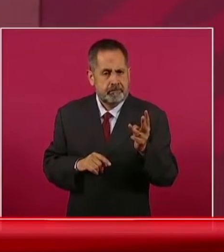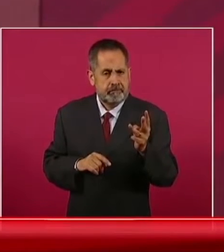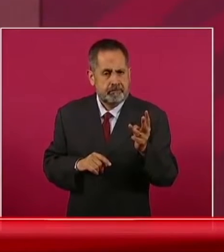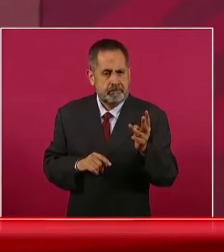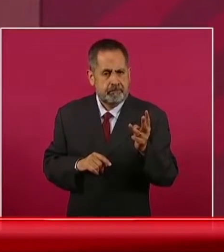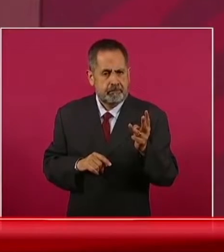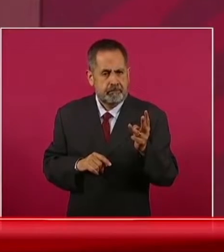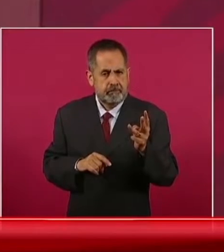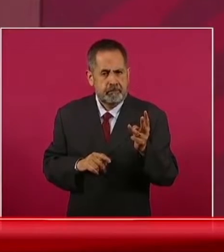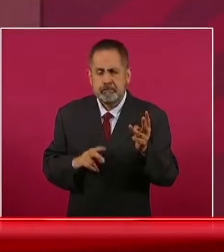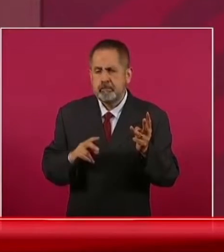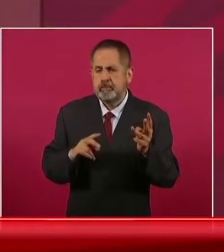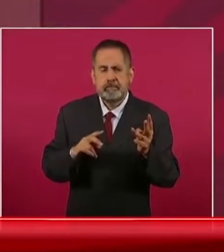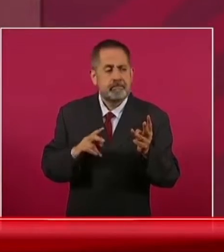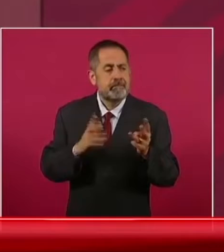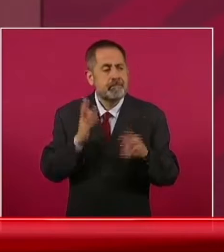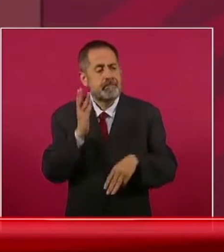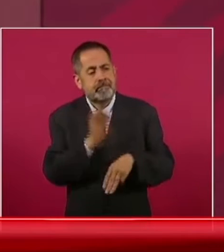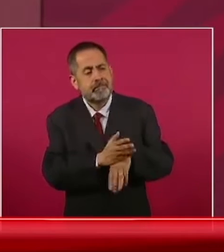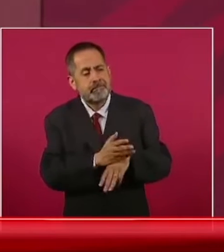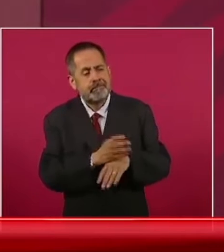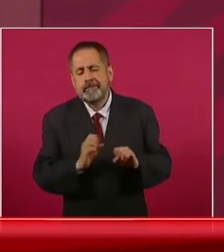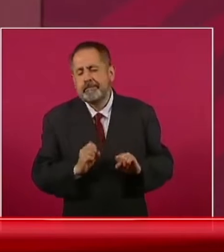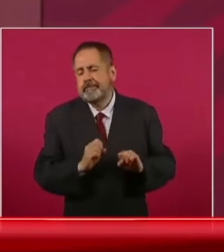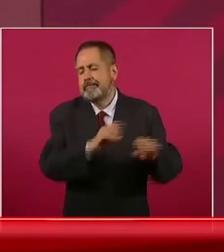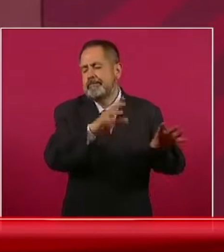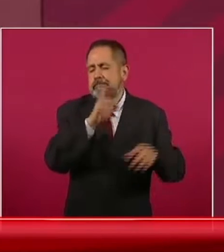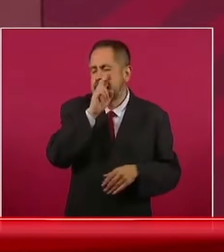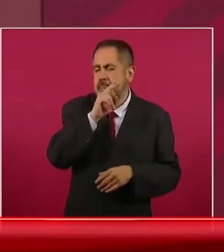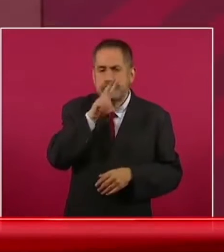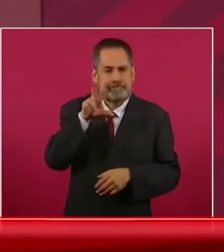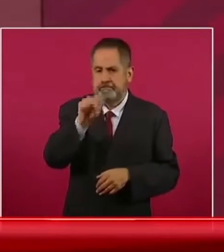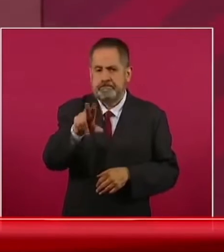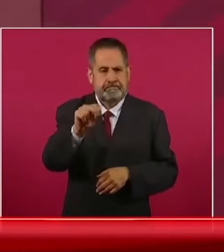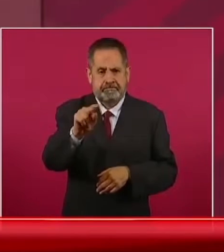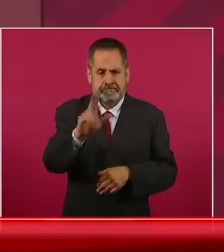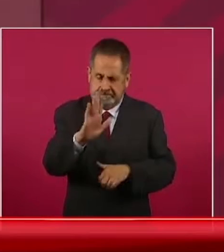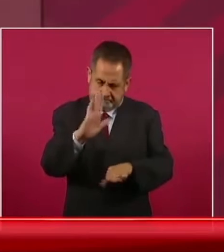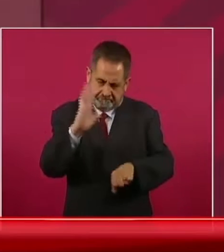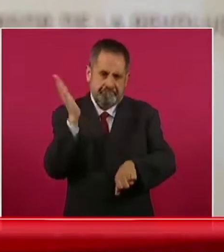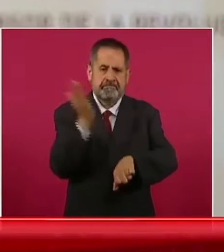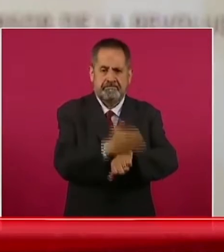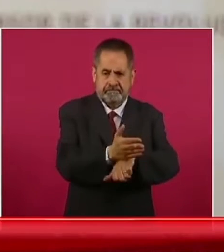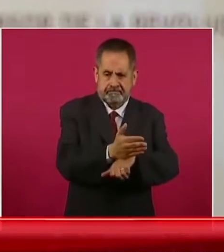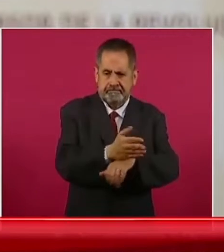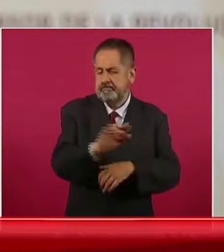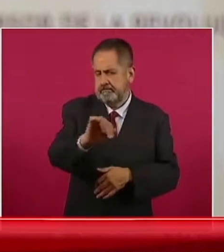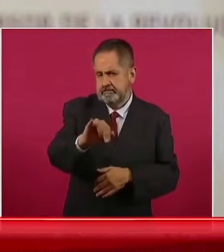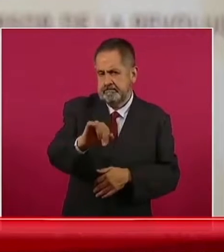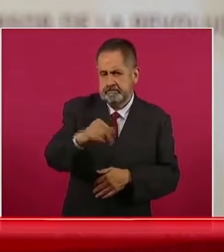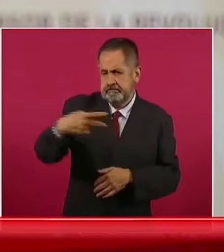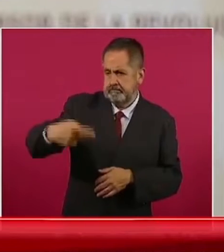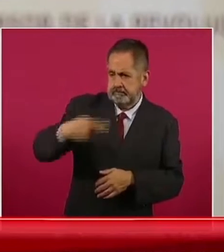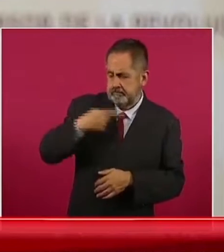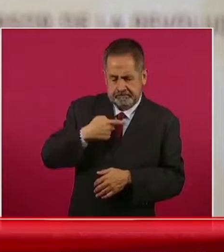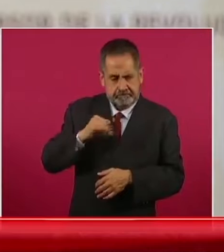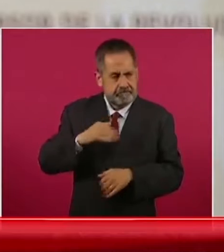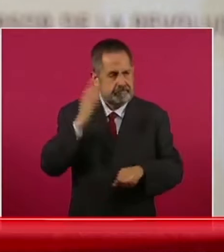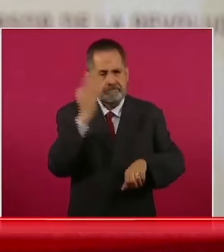impunidad para nadie por lo que estás preguntando